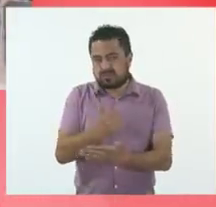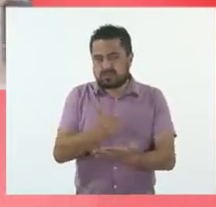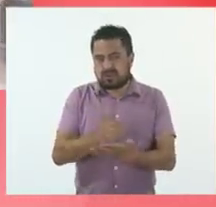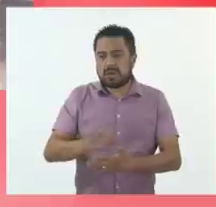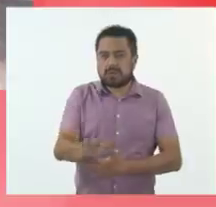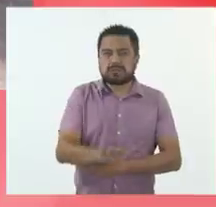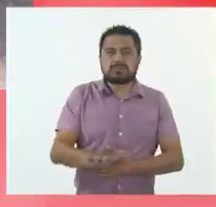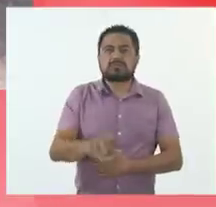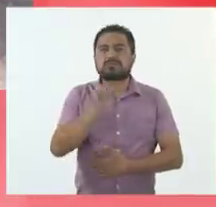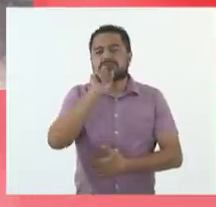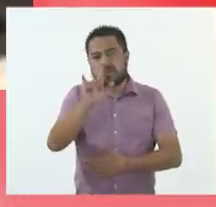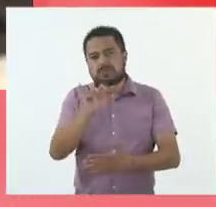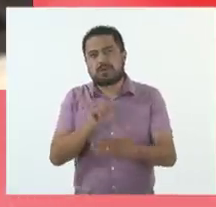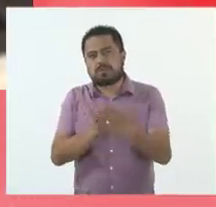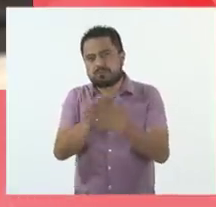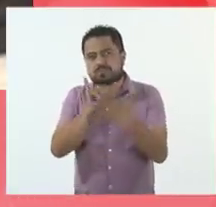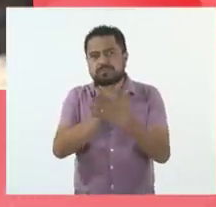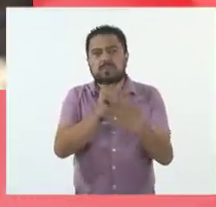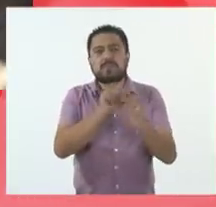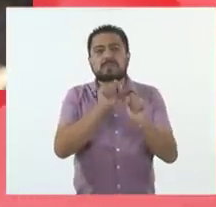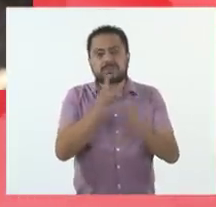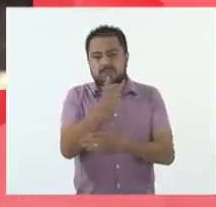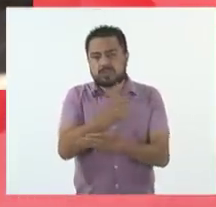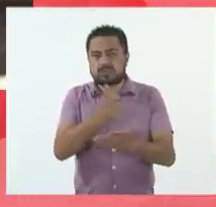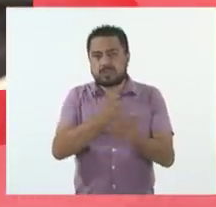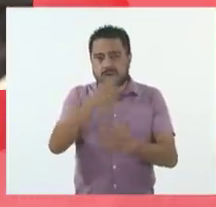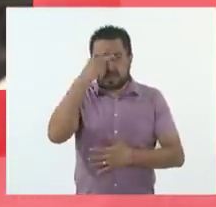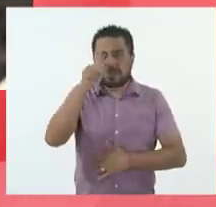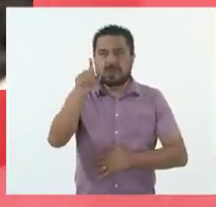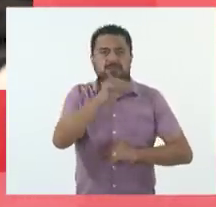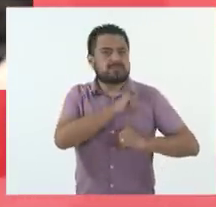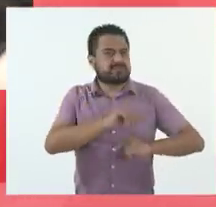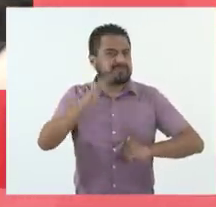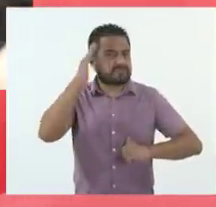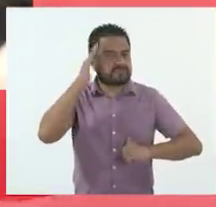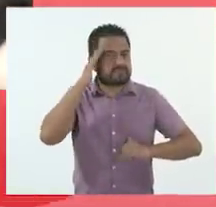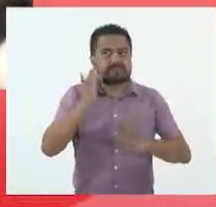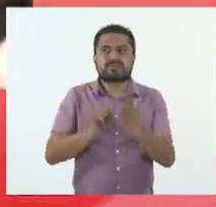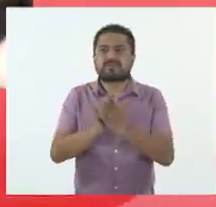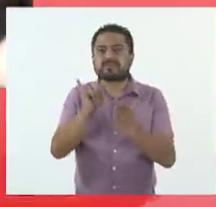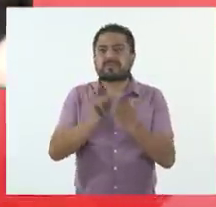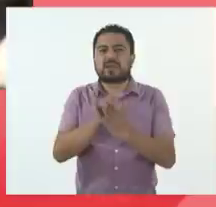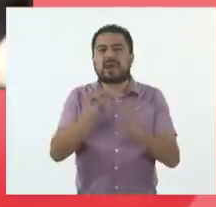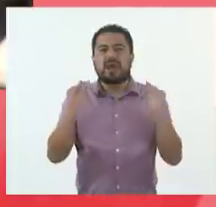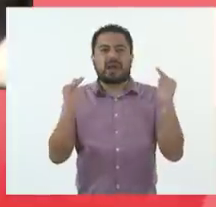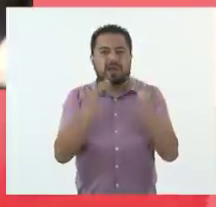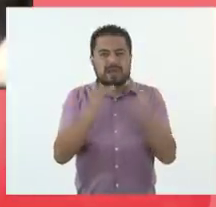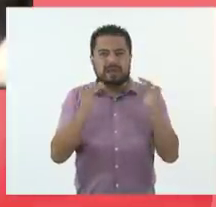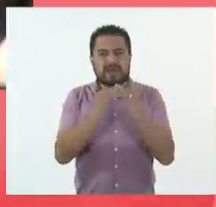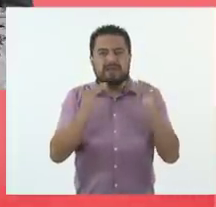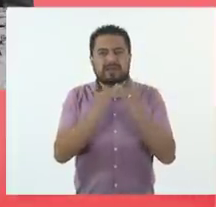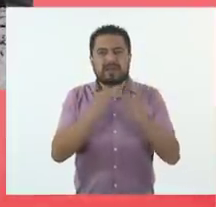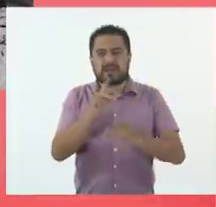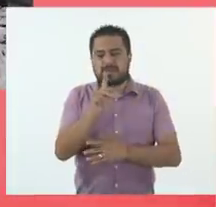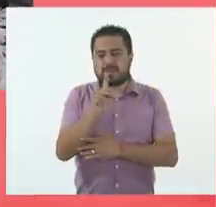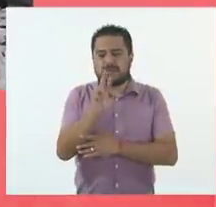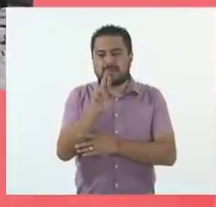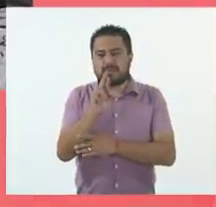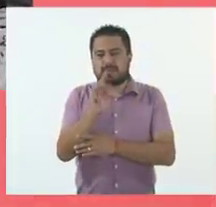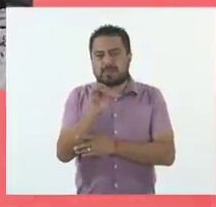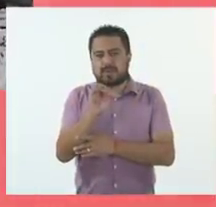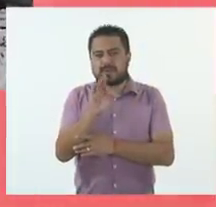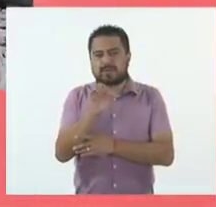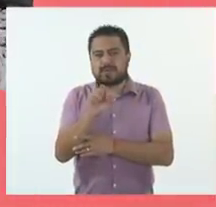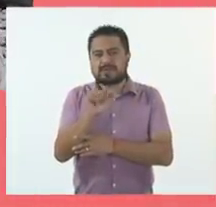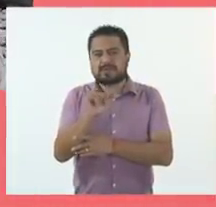contribuyó a la construcción, y en la misma Ciudad de México también se encargó de la construcción de la Casa de la Profesa, que se encuentra ahora